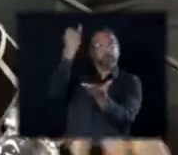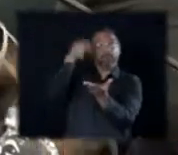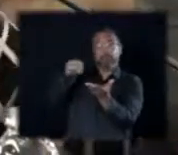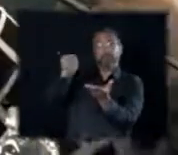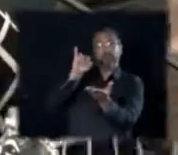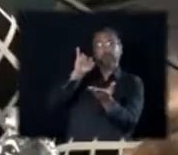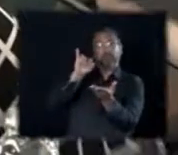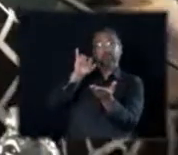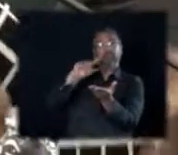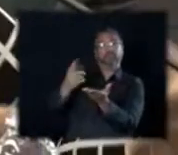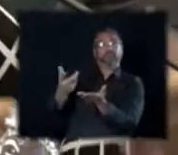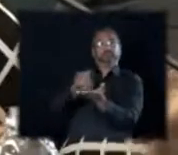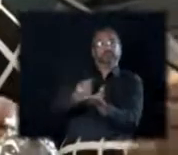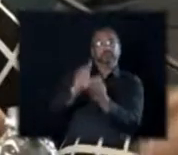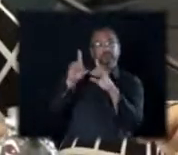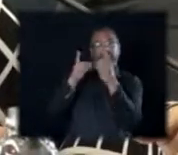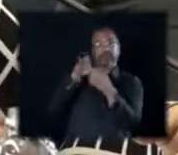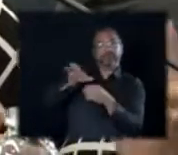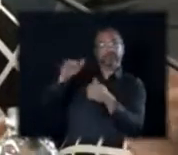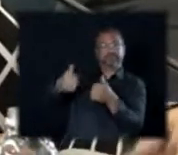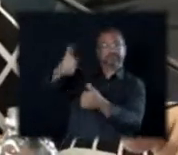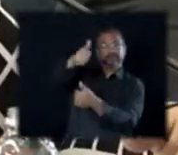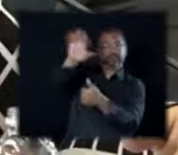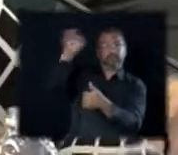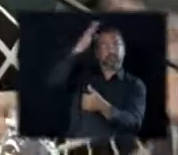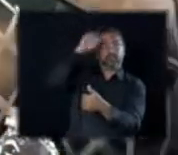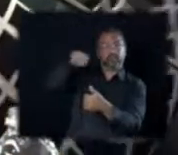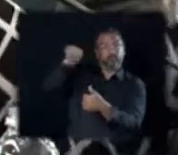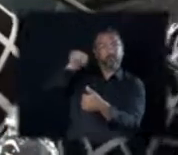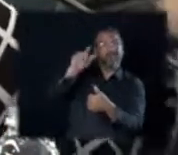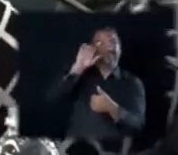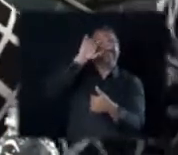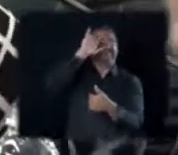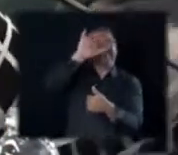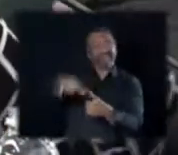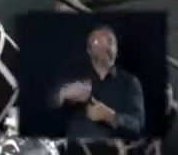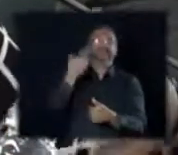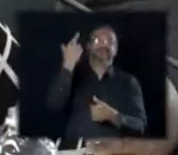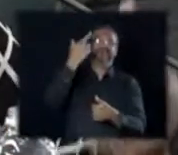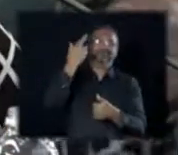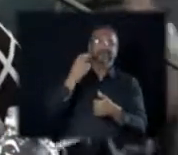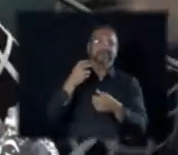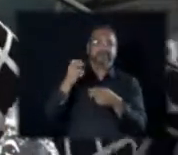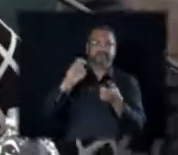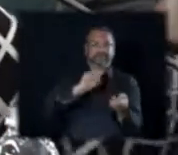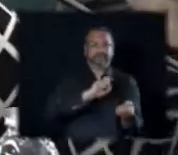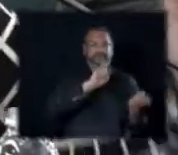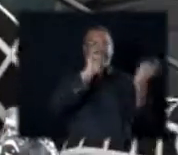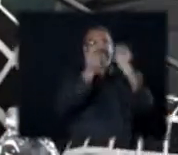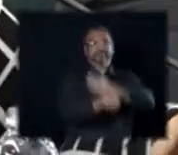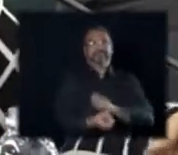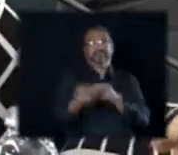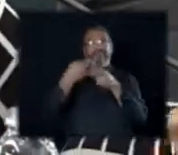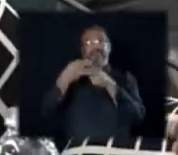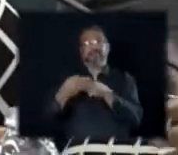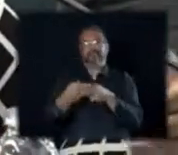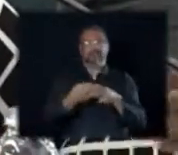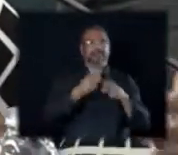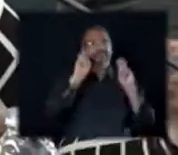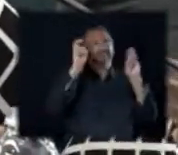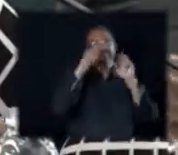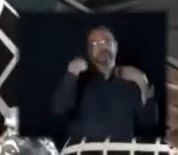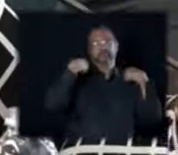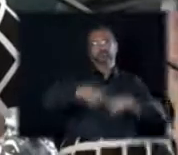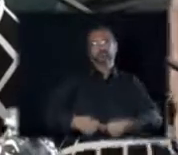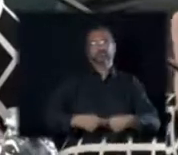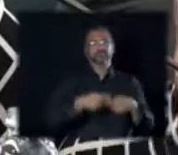sugerencia del Departamento del Tesoro de Estados Unidos y nosotros comenzamos a implementar esta idea y ahí es cuando el nombre cambió de la cuenta